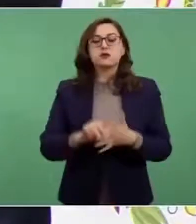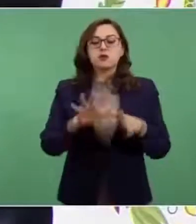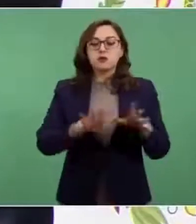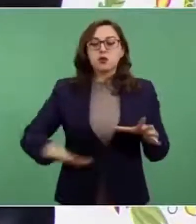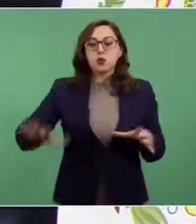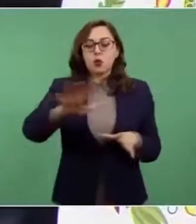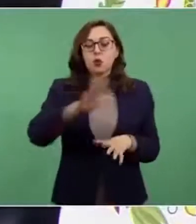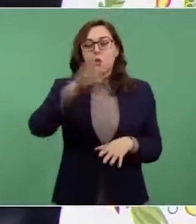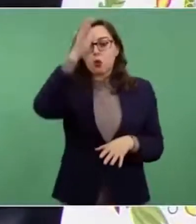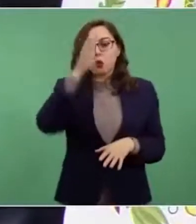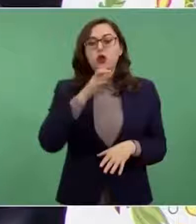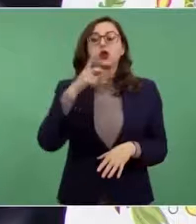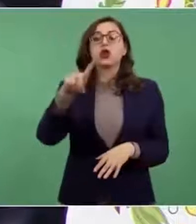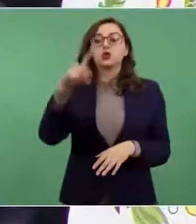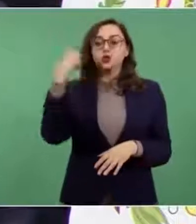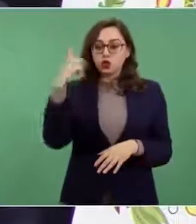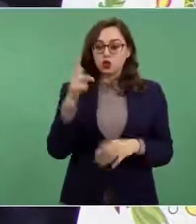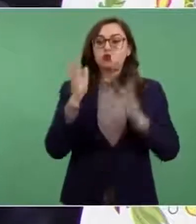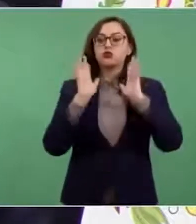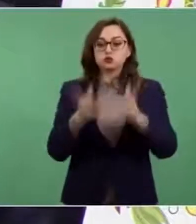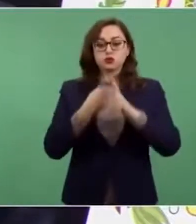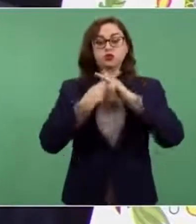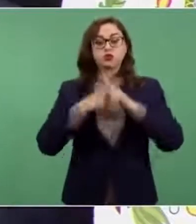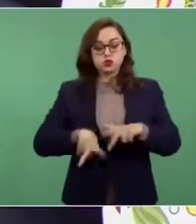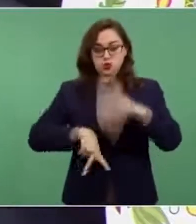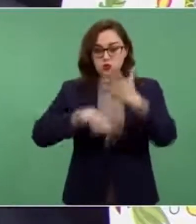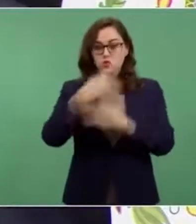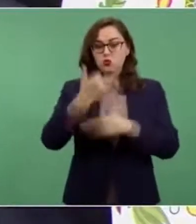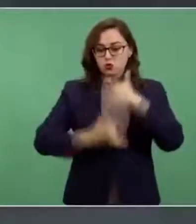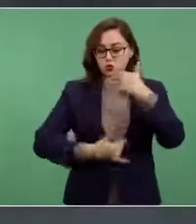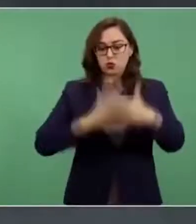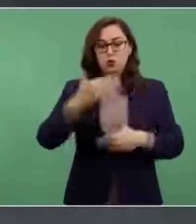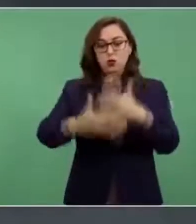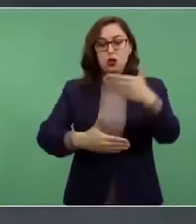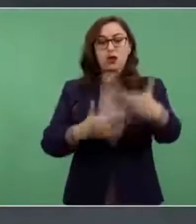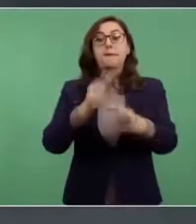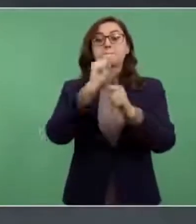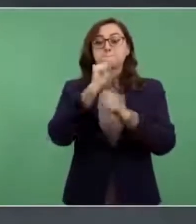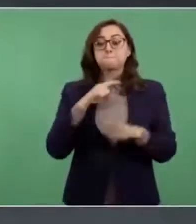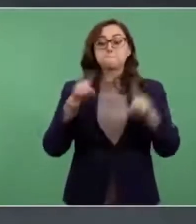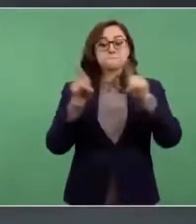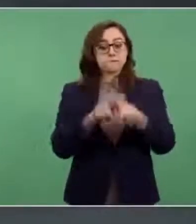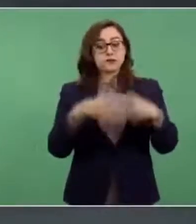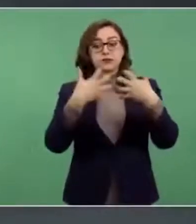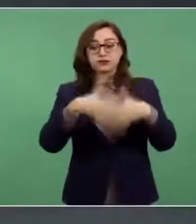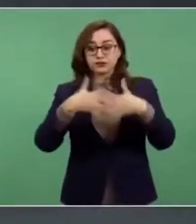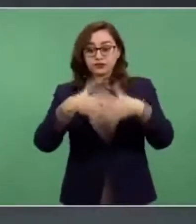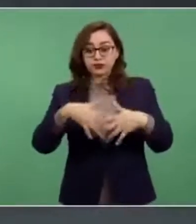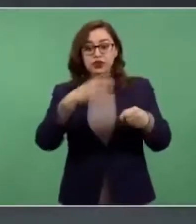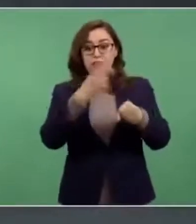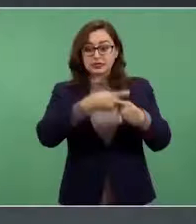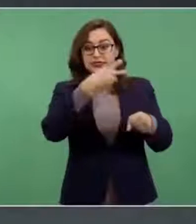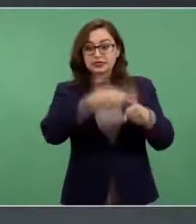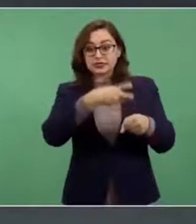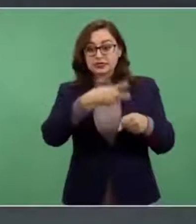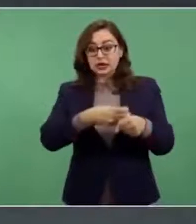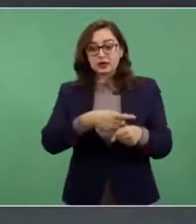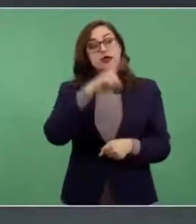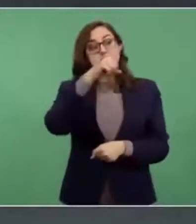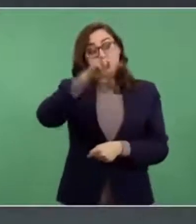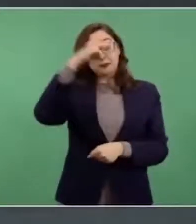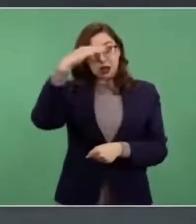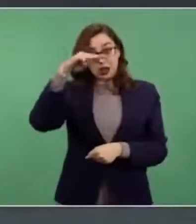Se resolvió el conflicto de la cervecera en